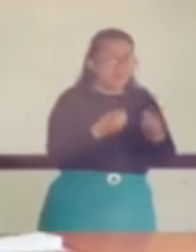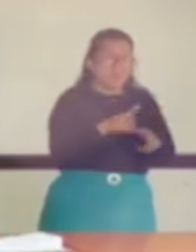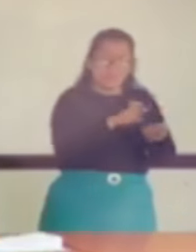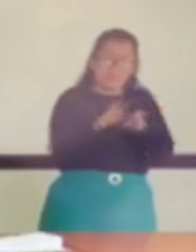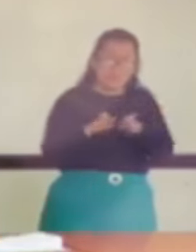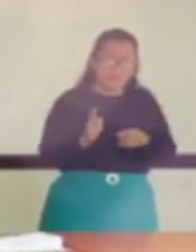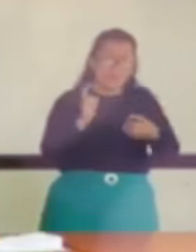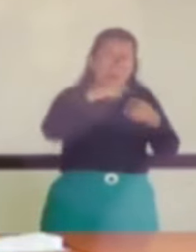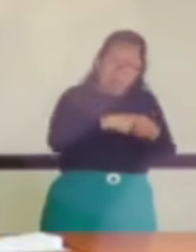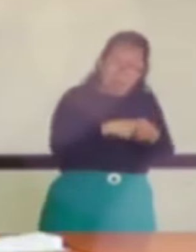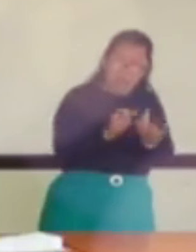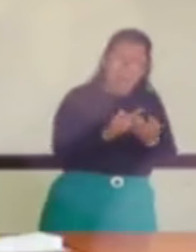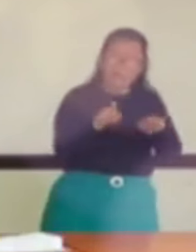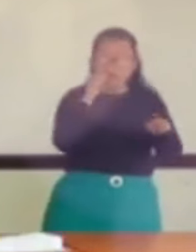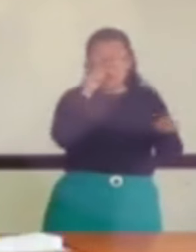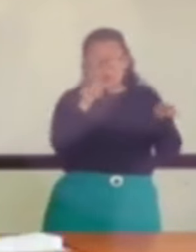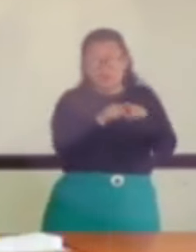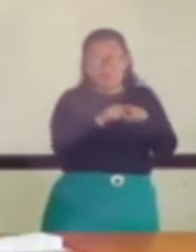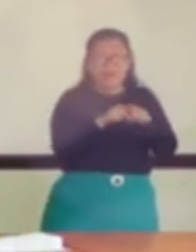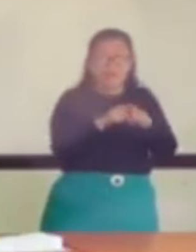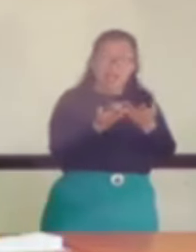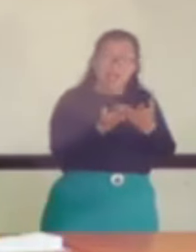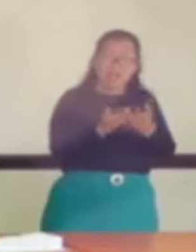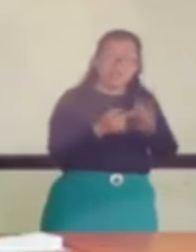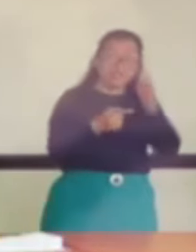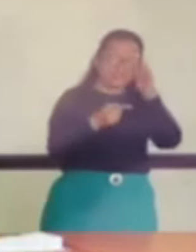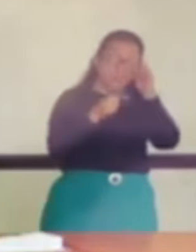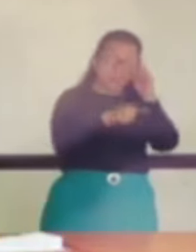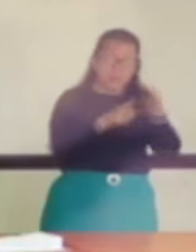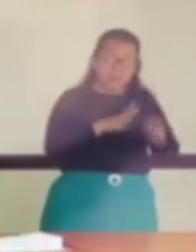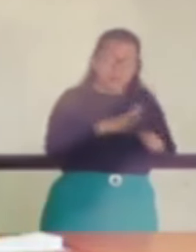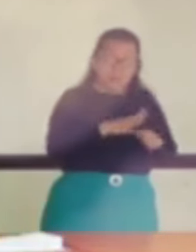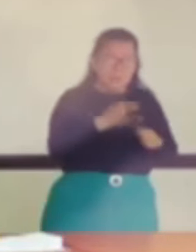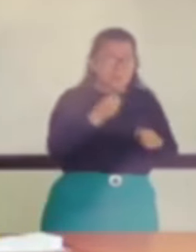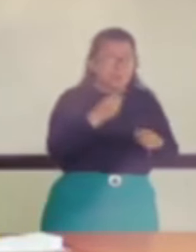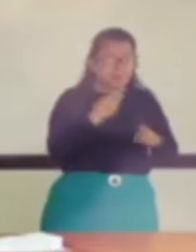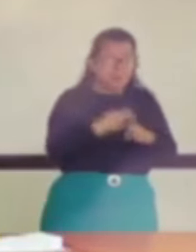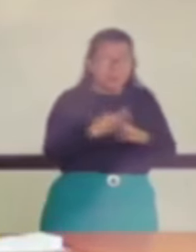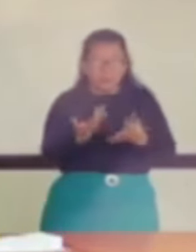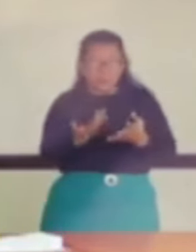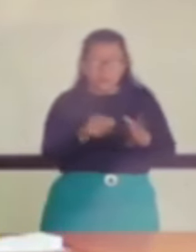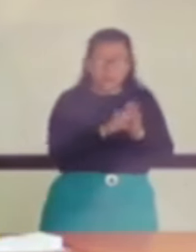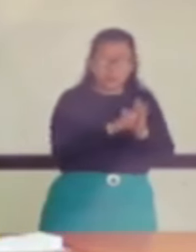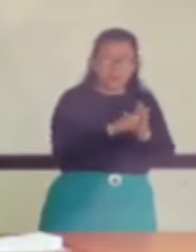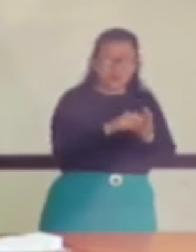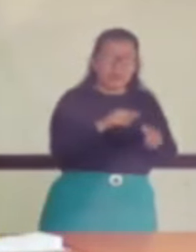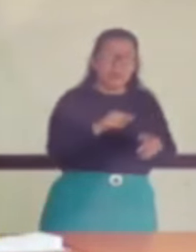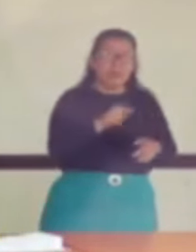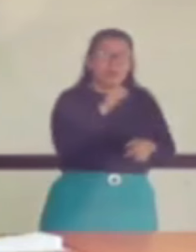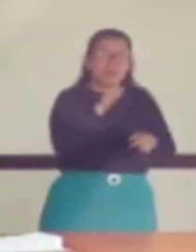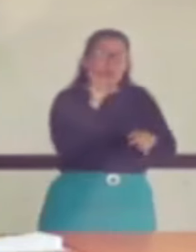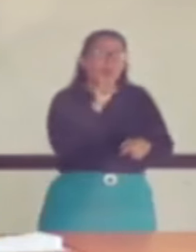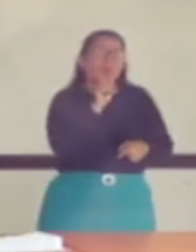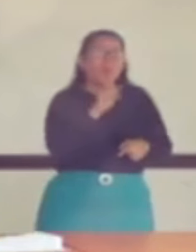actores, pero también se fundamentaba en un mecanismo muy concreto, que era colocar la medicina en un bolsón